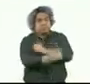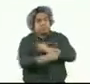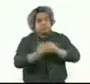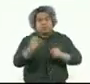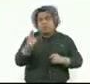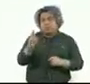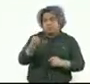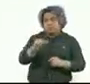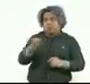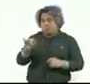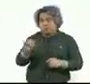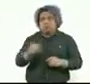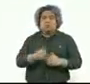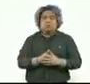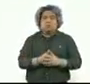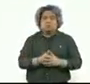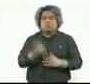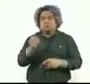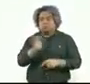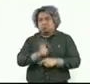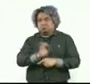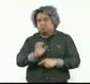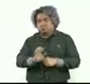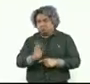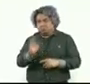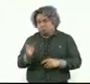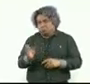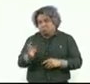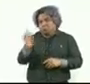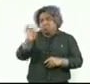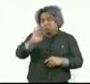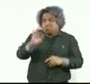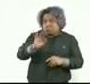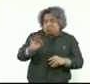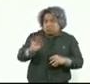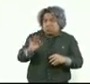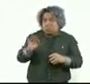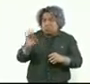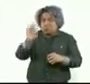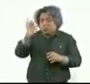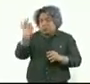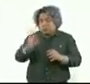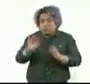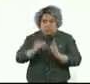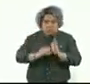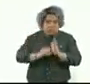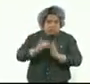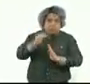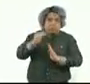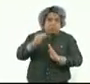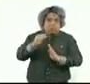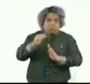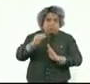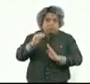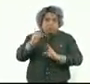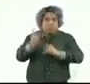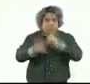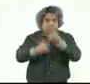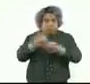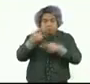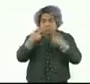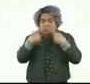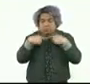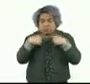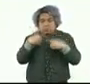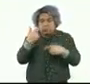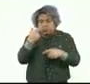intensiva. También se está dando este caso, a lo mejor no en una proporción mayor, pero de personas que estén en atención general y que